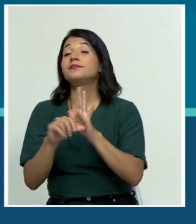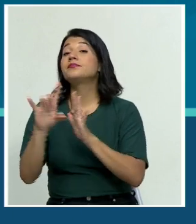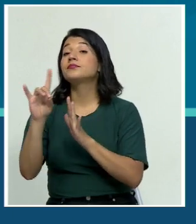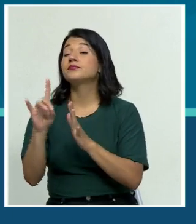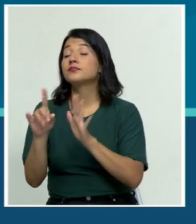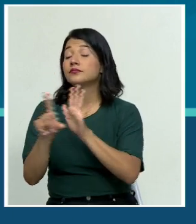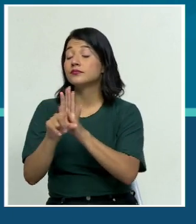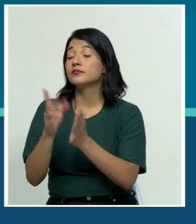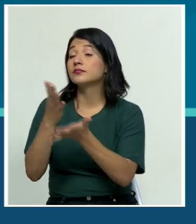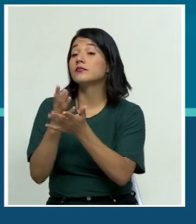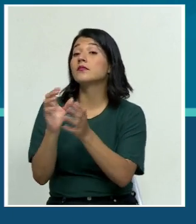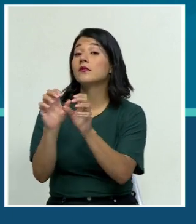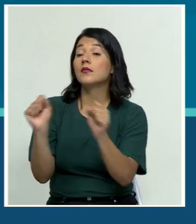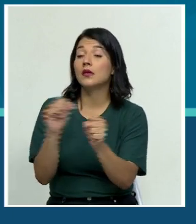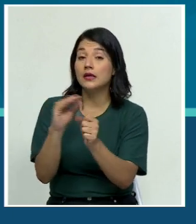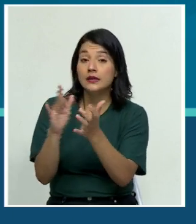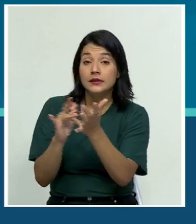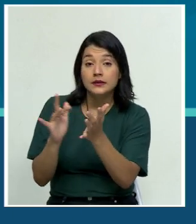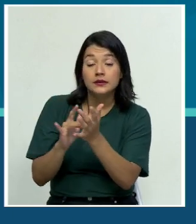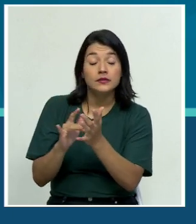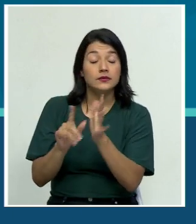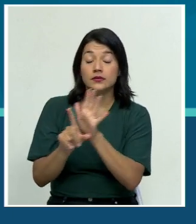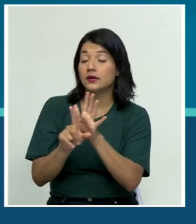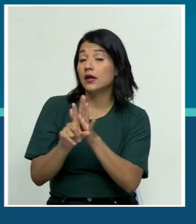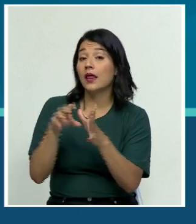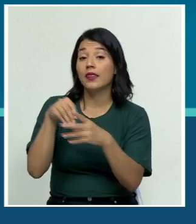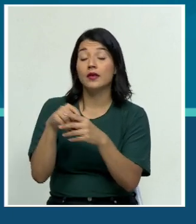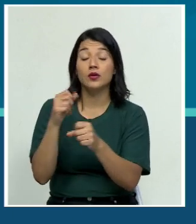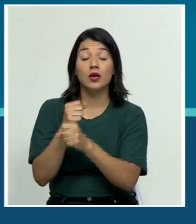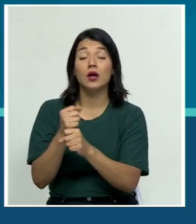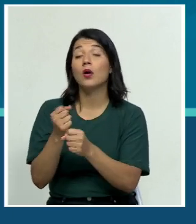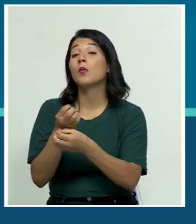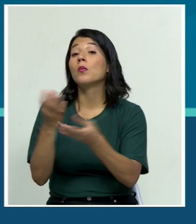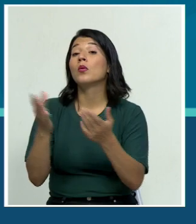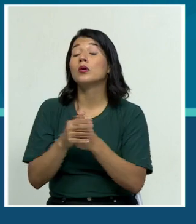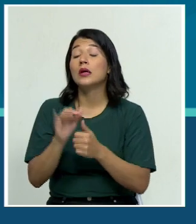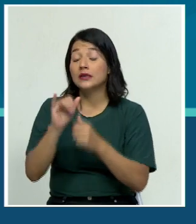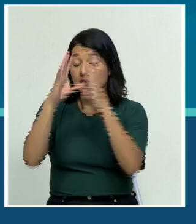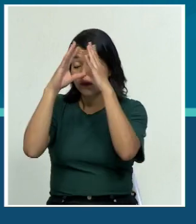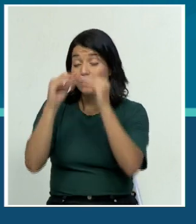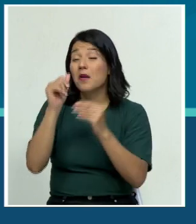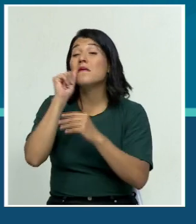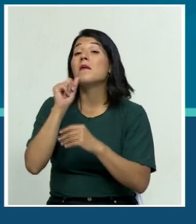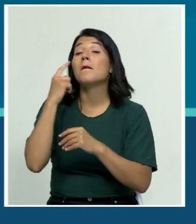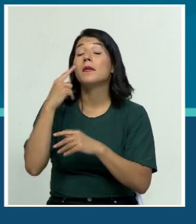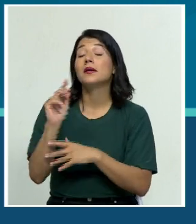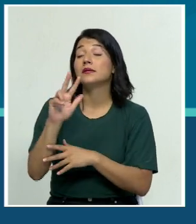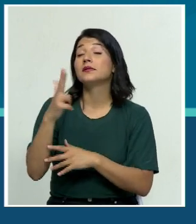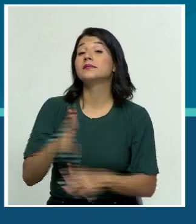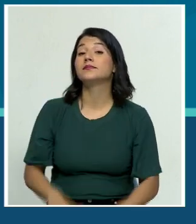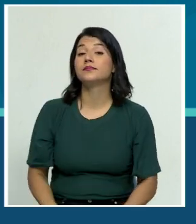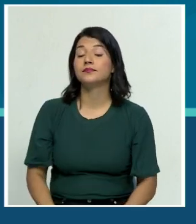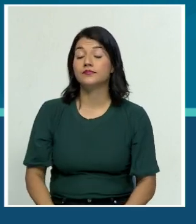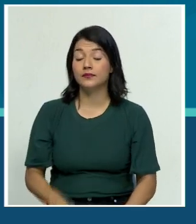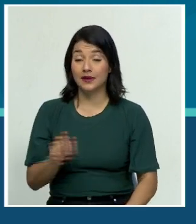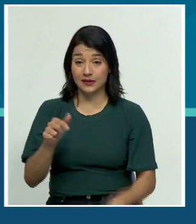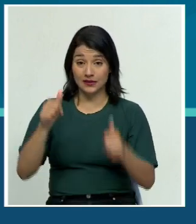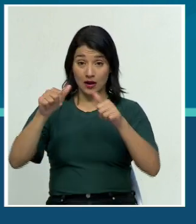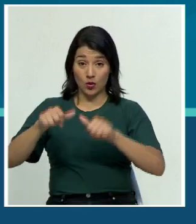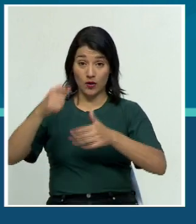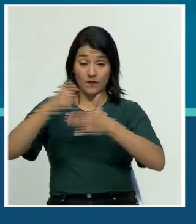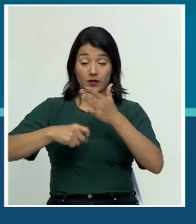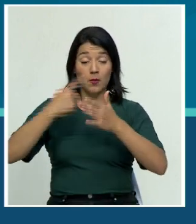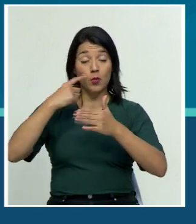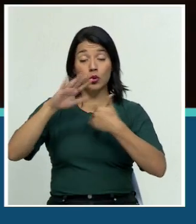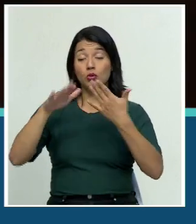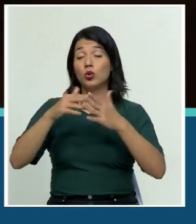y el Enriquecimiento Ilícito en la Función Pública, la información es confidencial para terceros. Acuerdo firme por